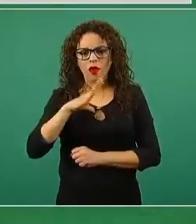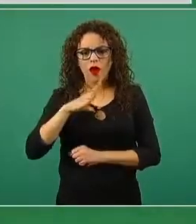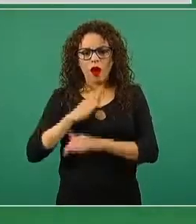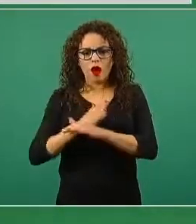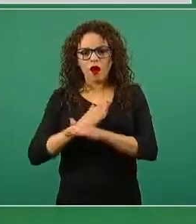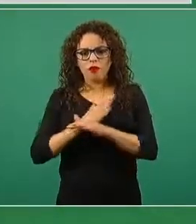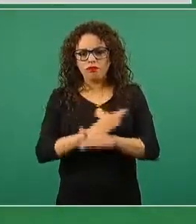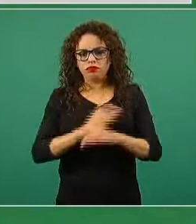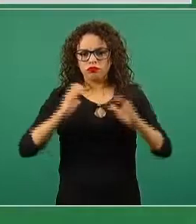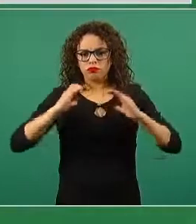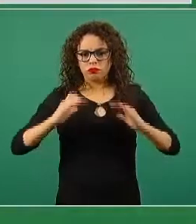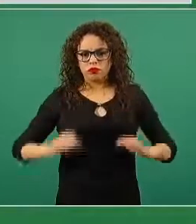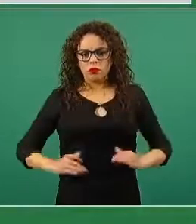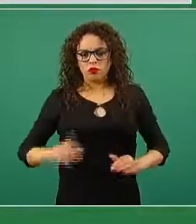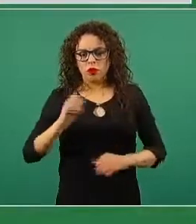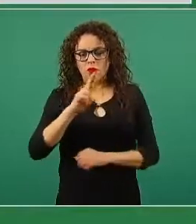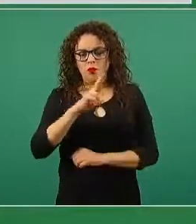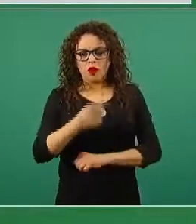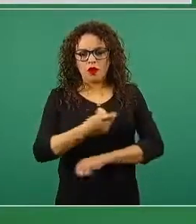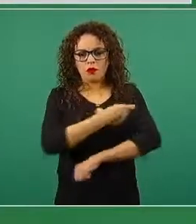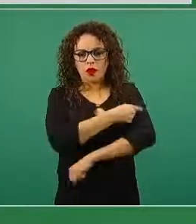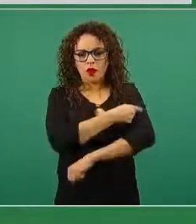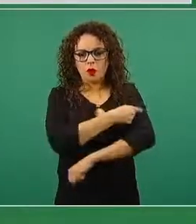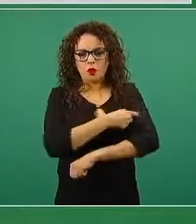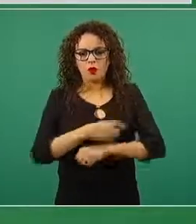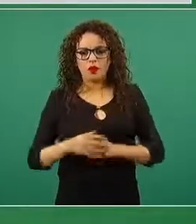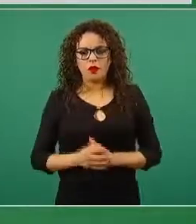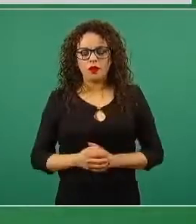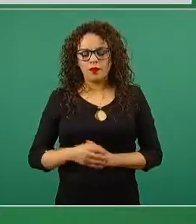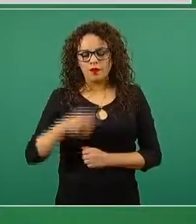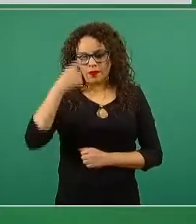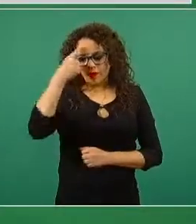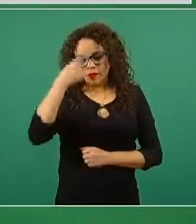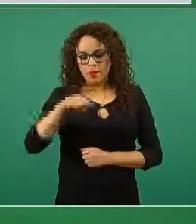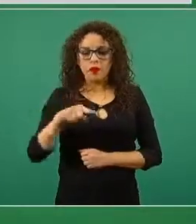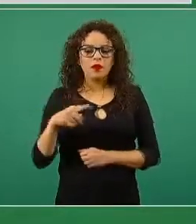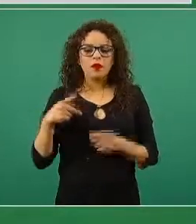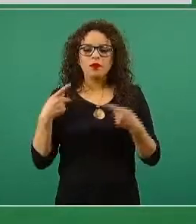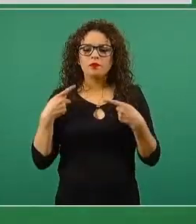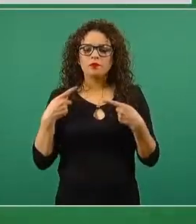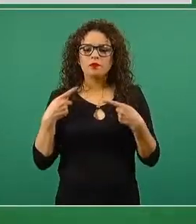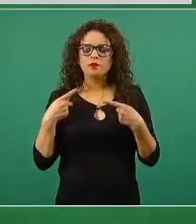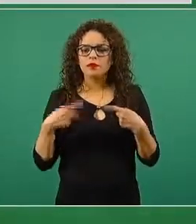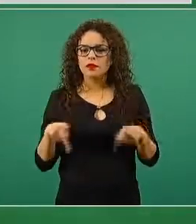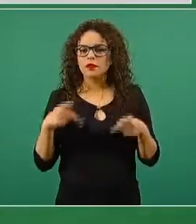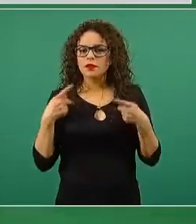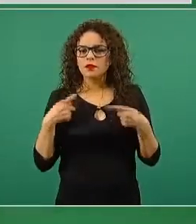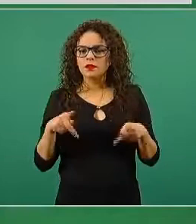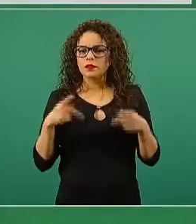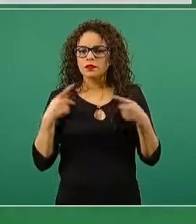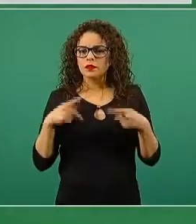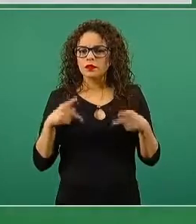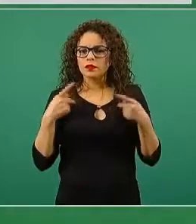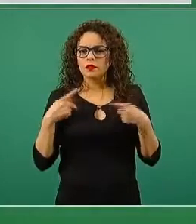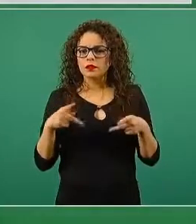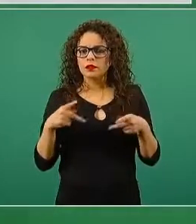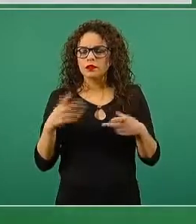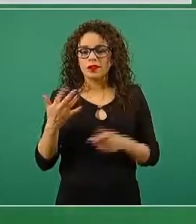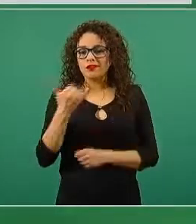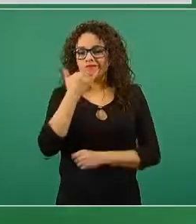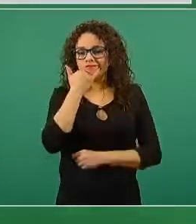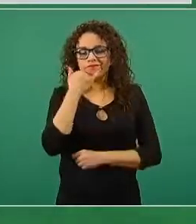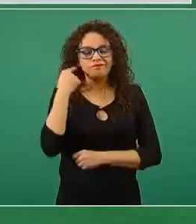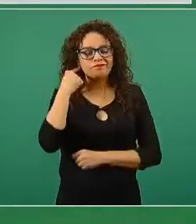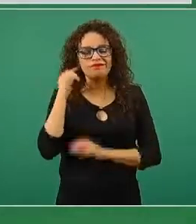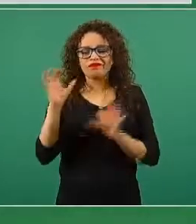vacuna? Un tema que no está abordado para que las personas estén identificadas de lo que está pasando justamente con este tema.